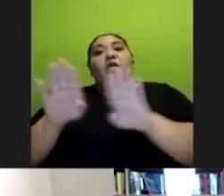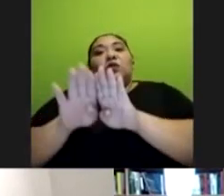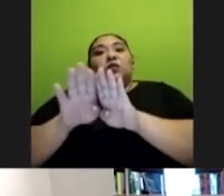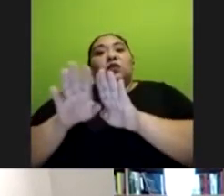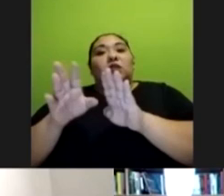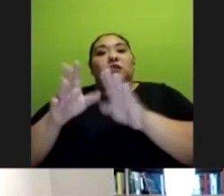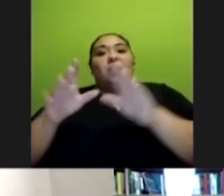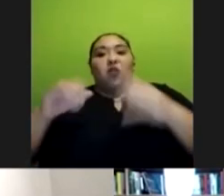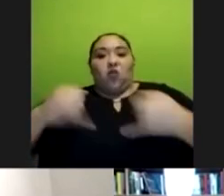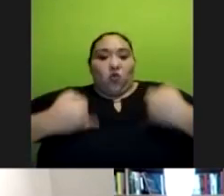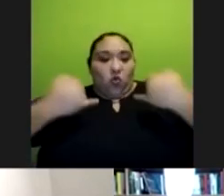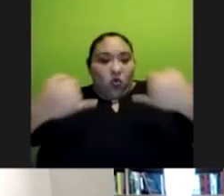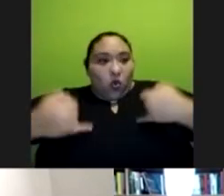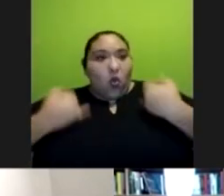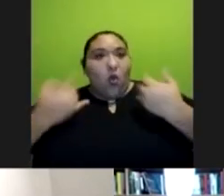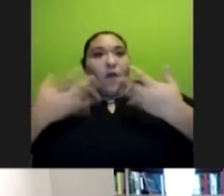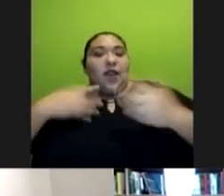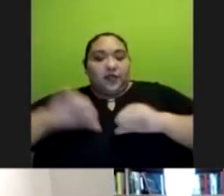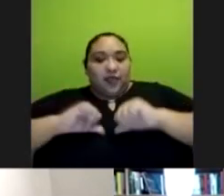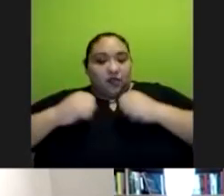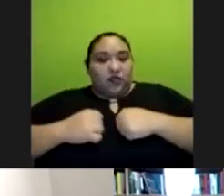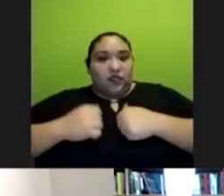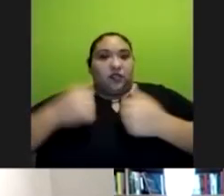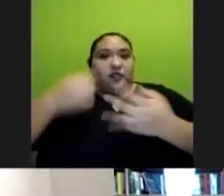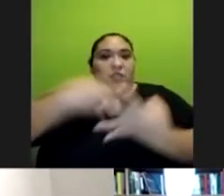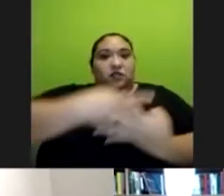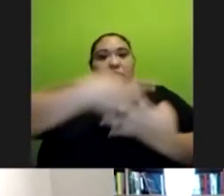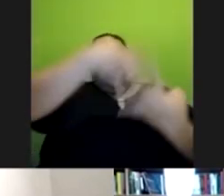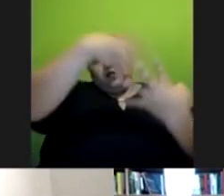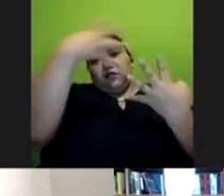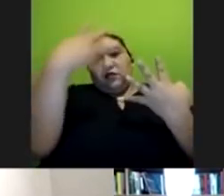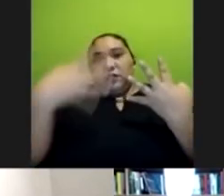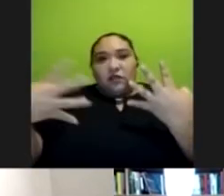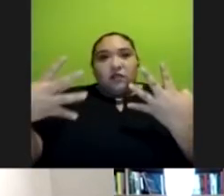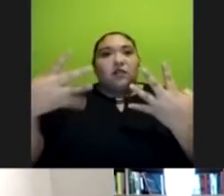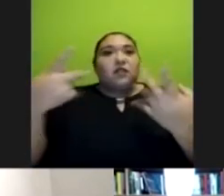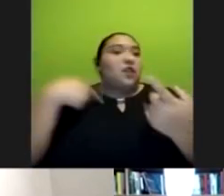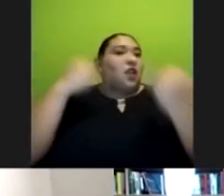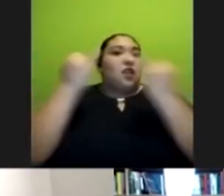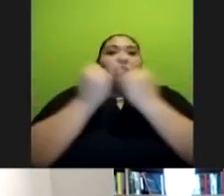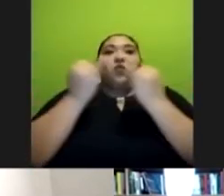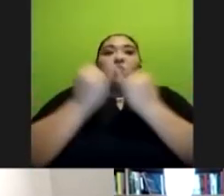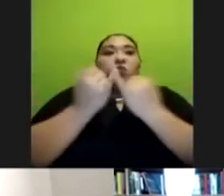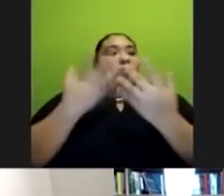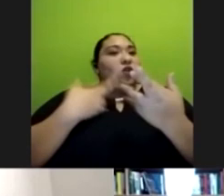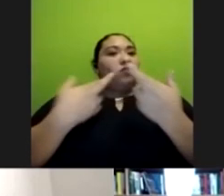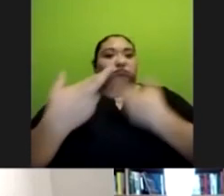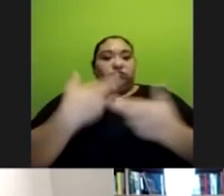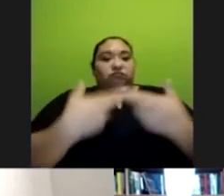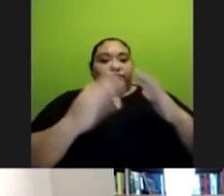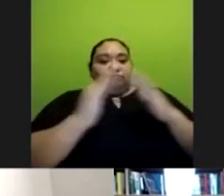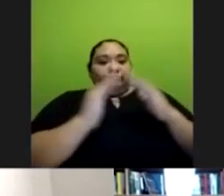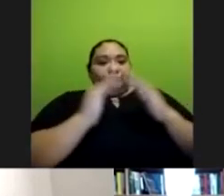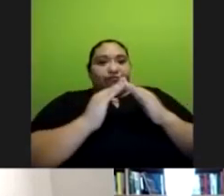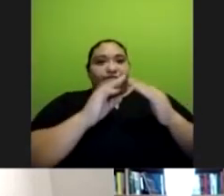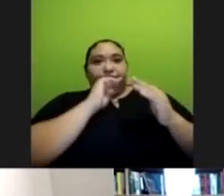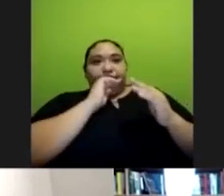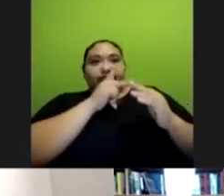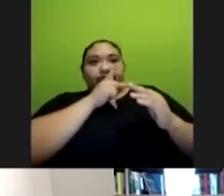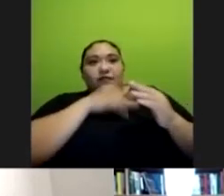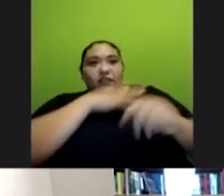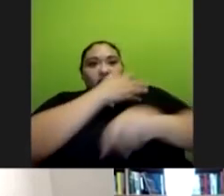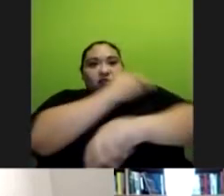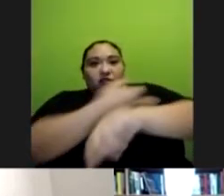sexual, que también se han regresado a sus casas de origen y que están viviendo situaciones complicadas porque